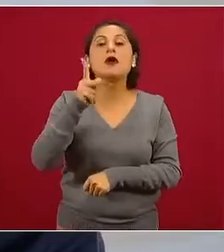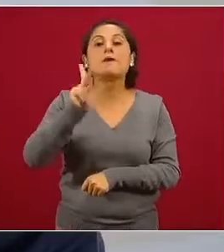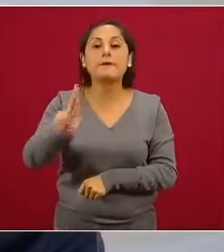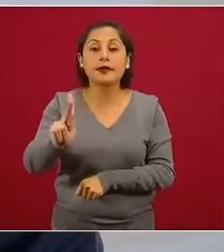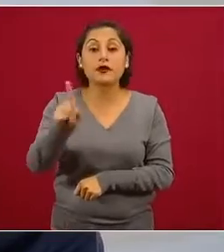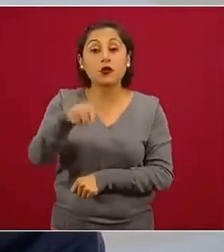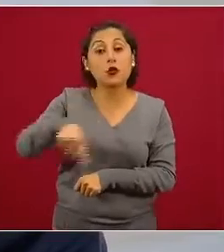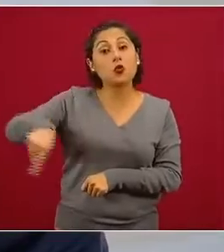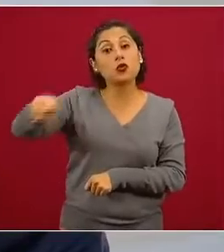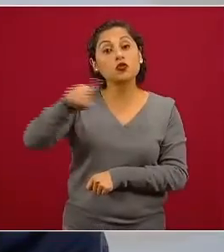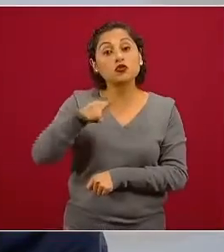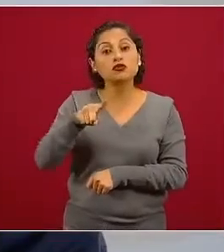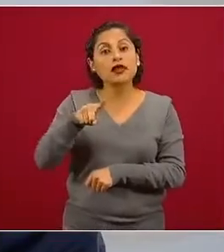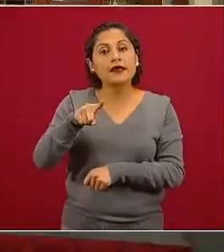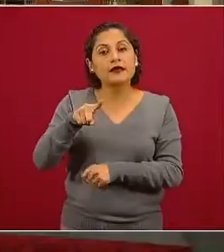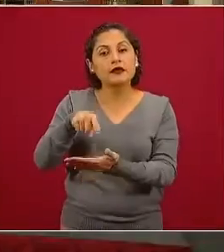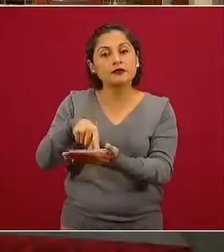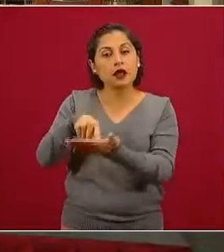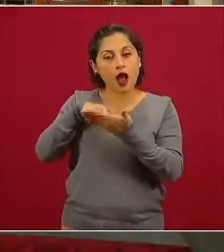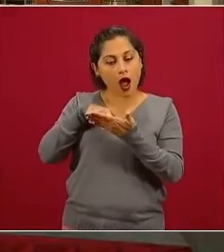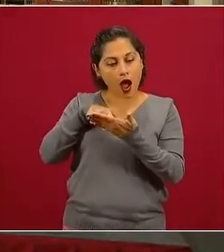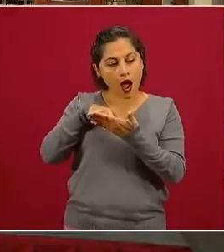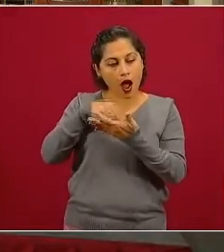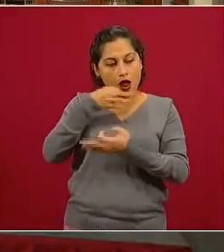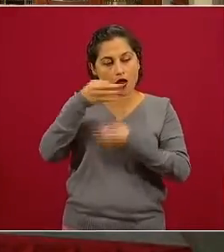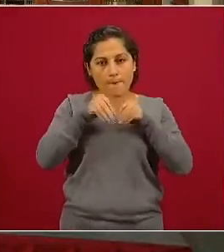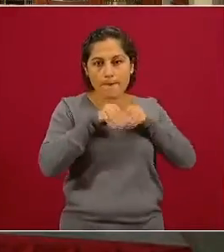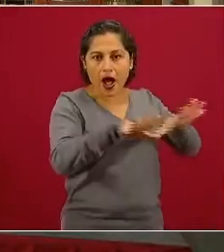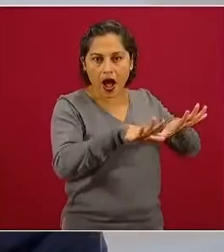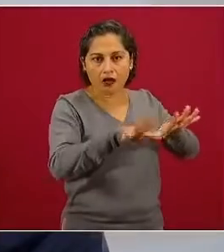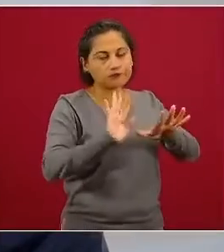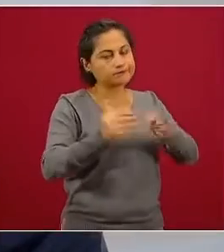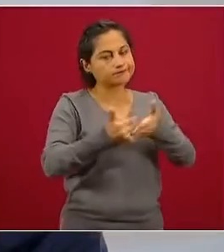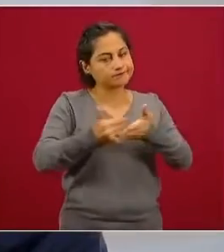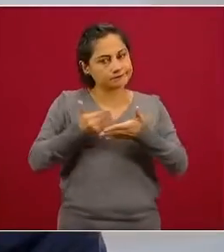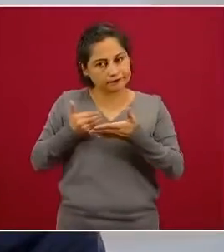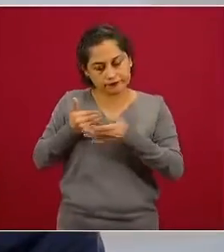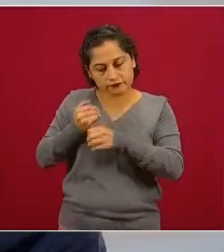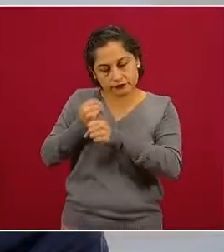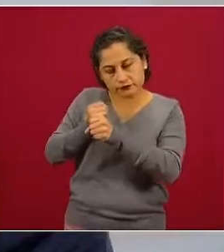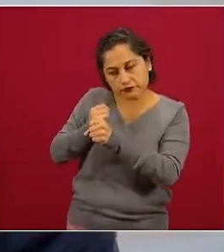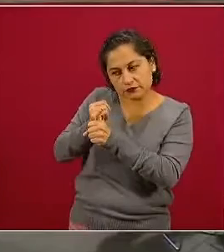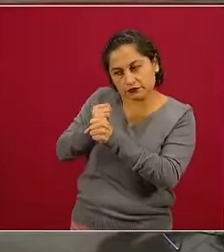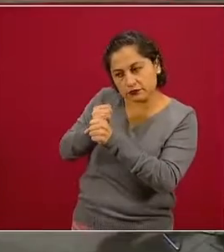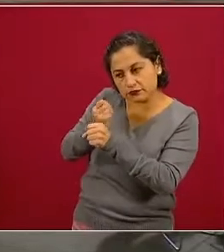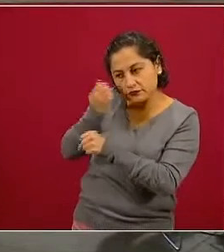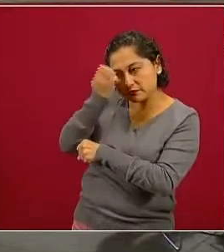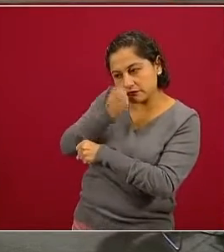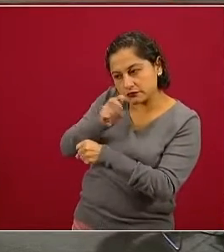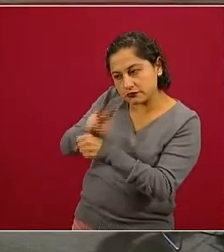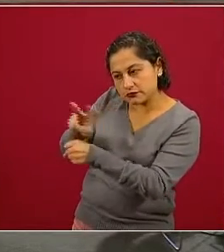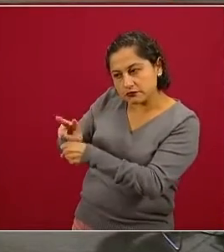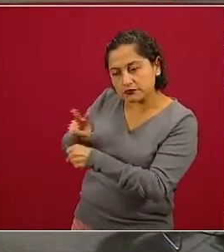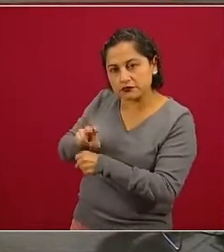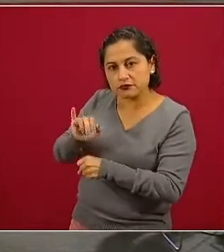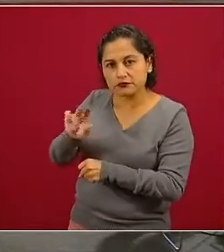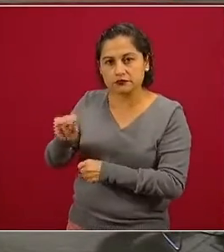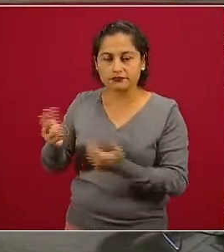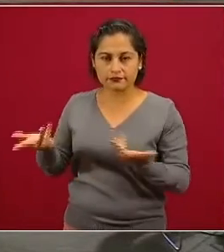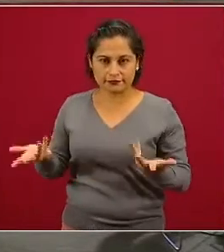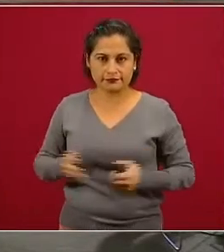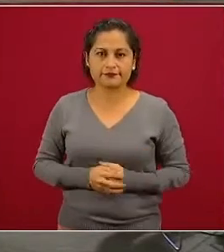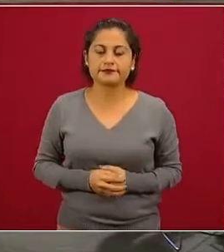todos, individual, de los individuos que no son agentes públicos, son comunicadores, pero también un llamado a la responsabilidad de los